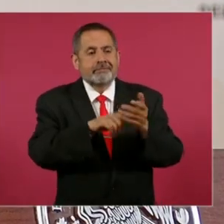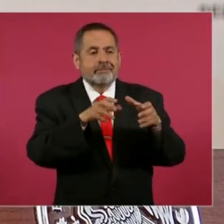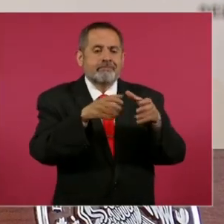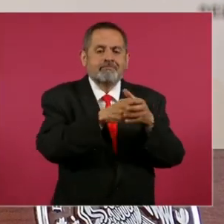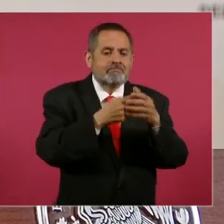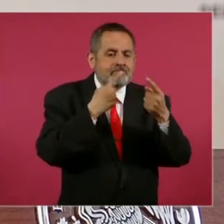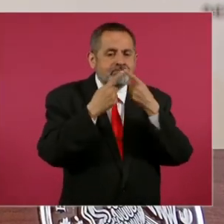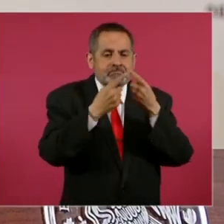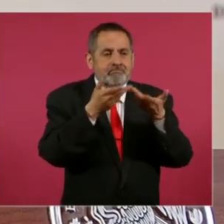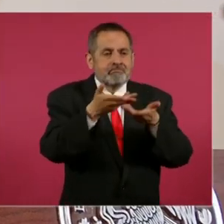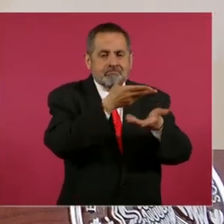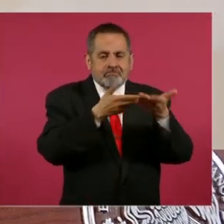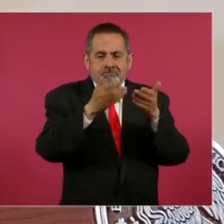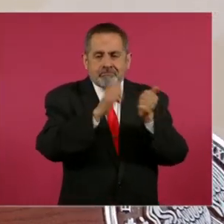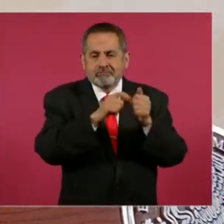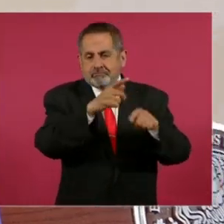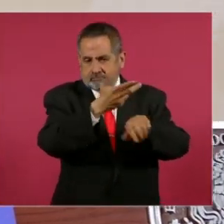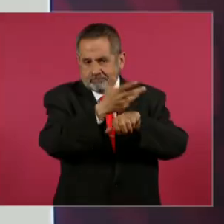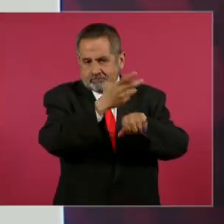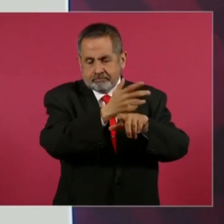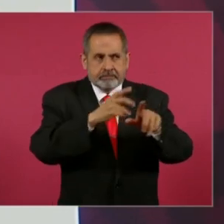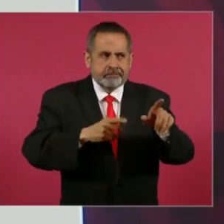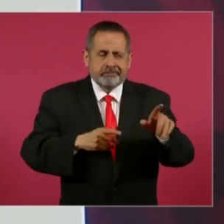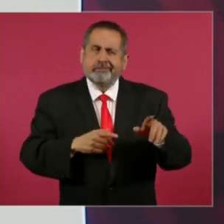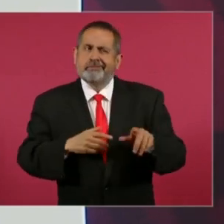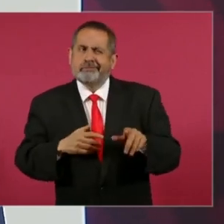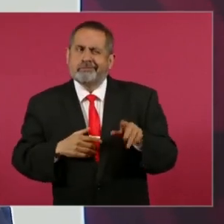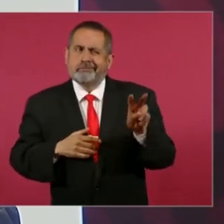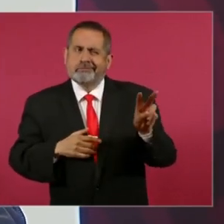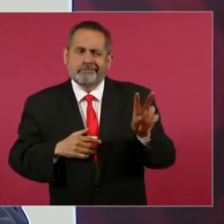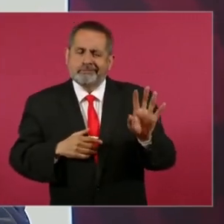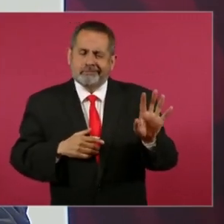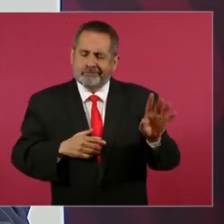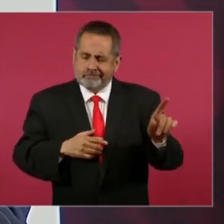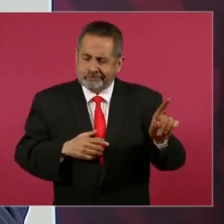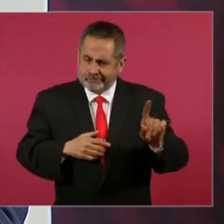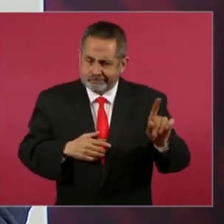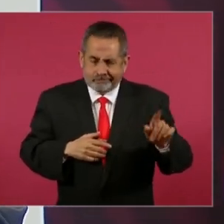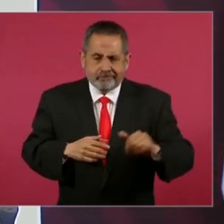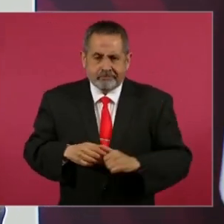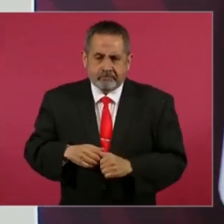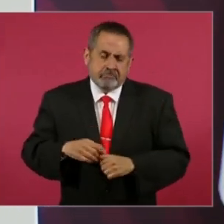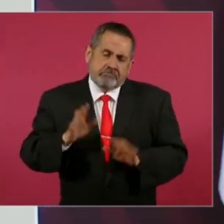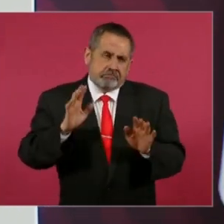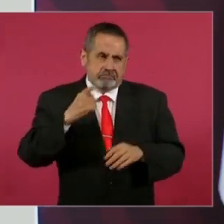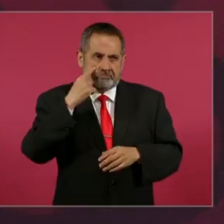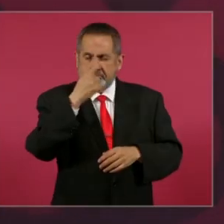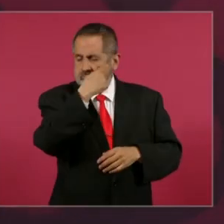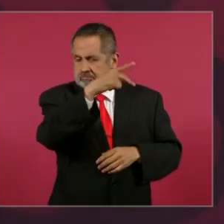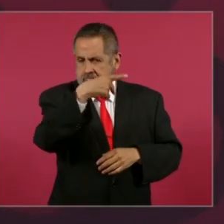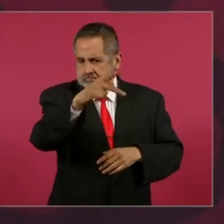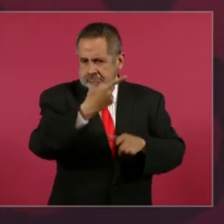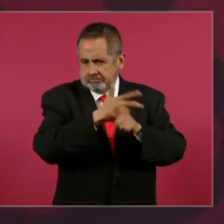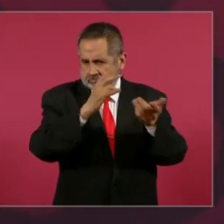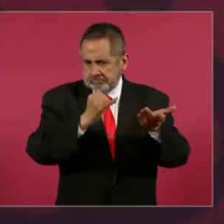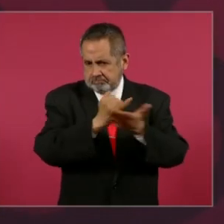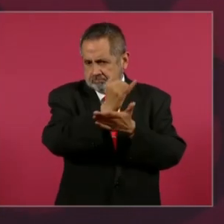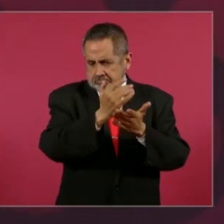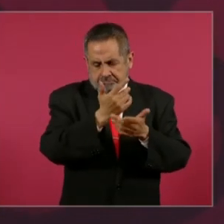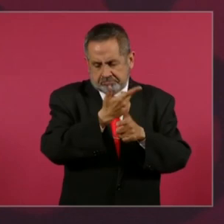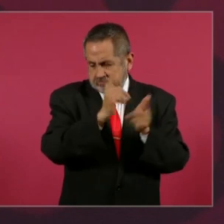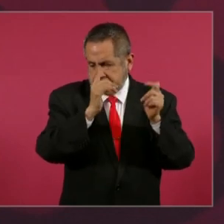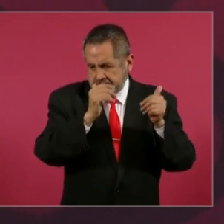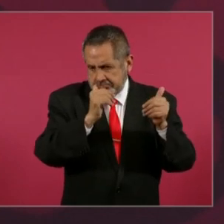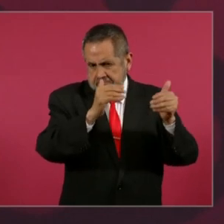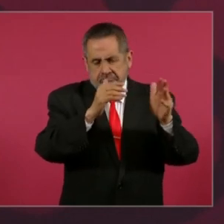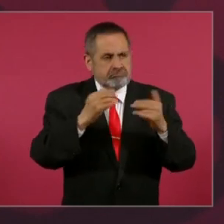aunque también le dijimos que ellos son libres y son soberanos